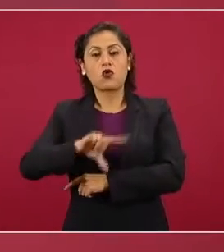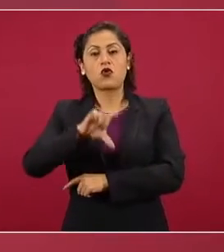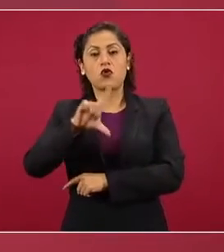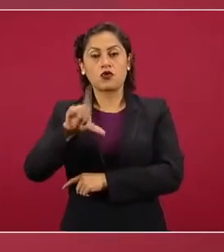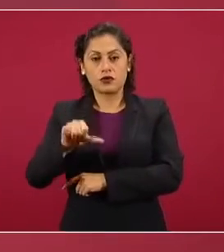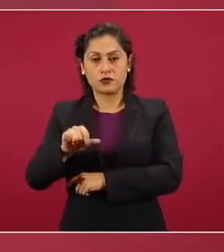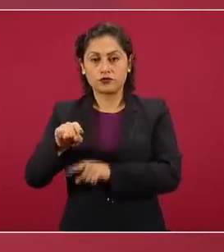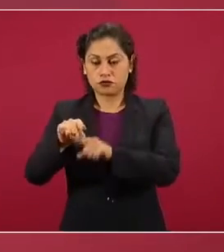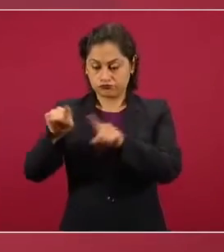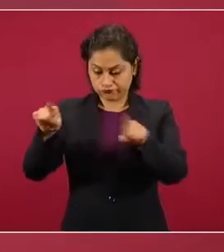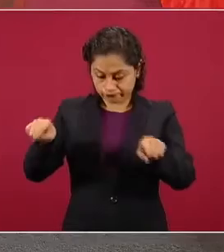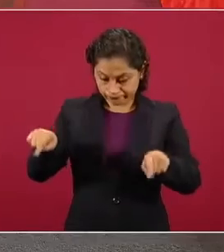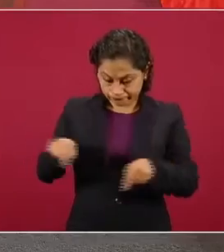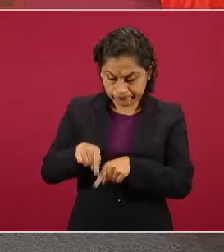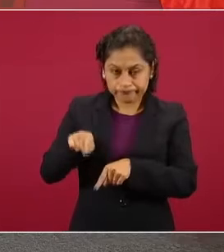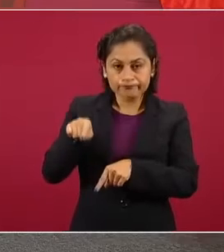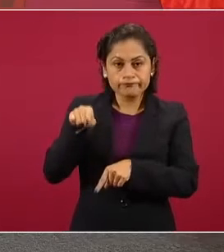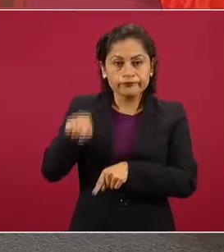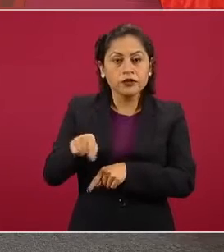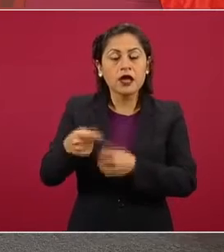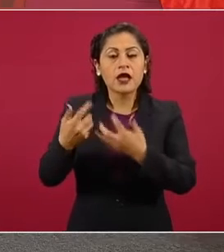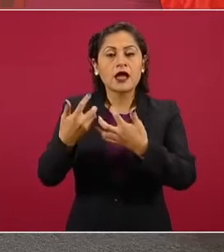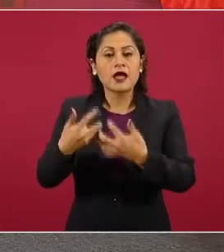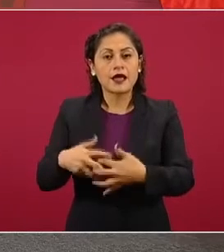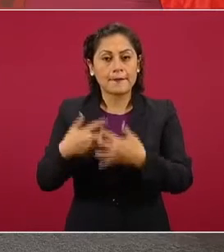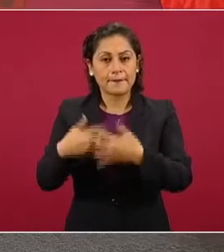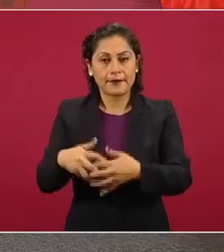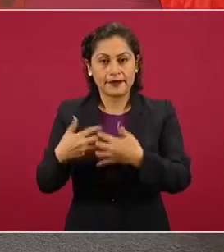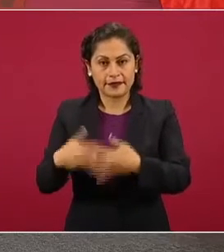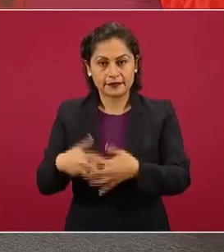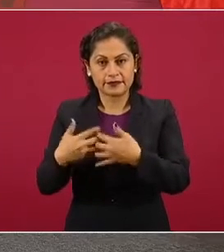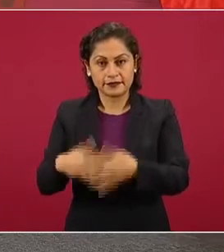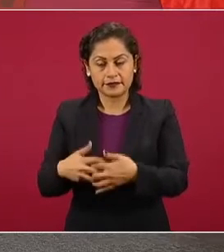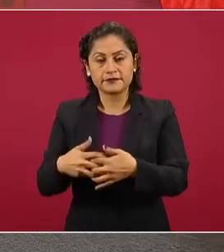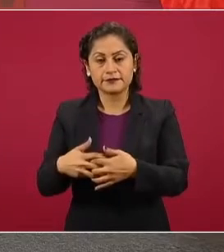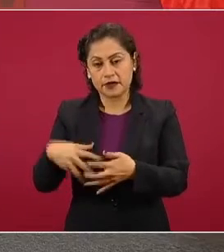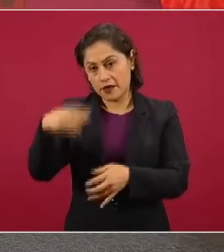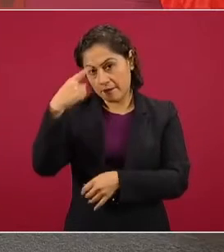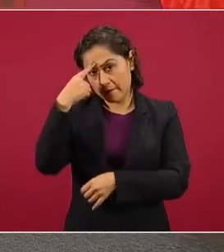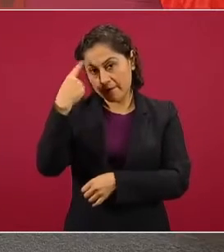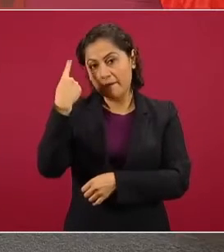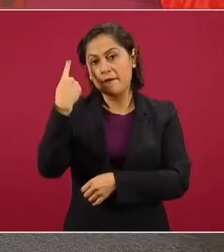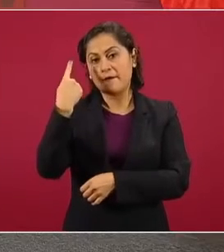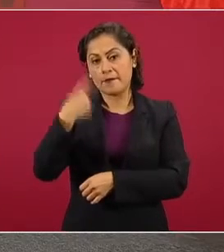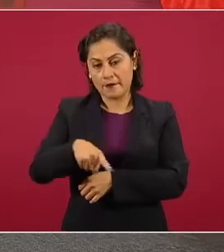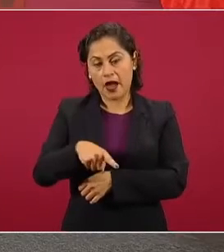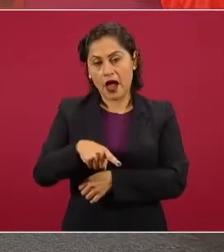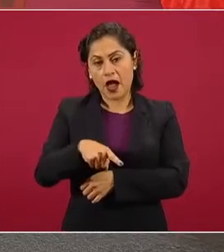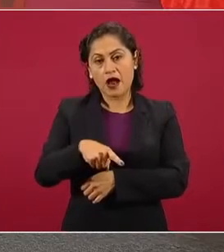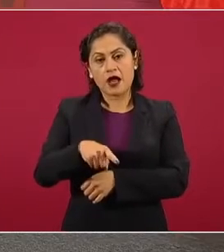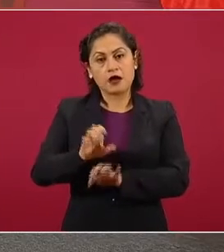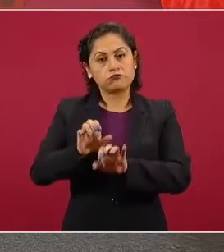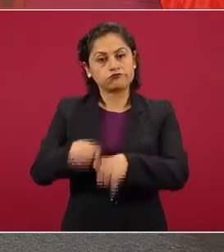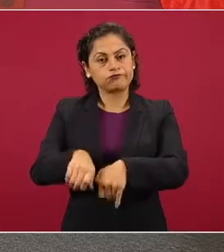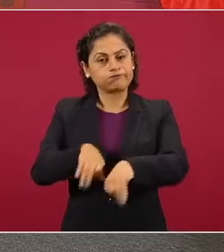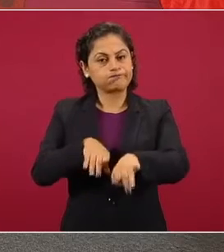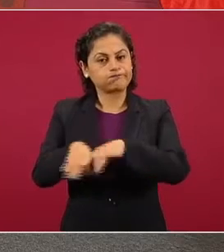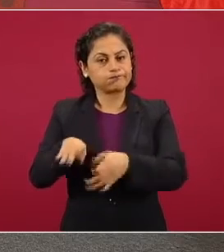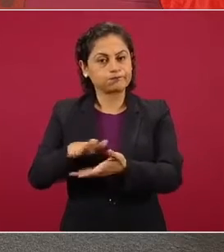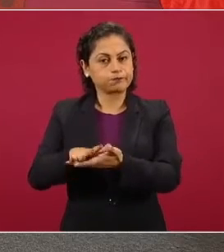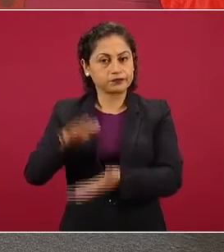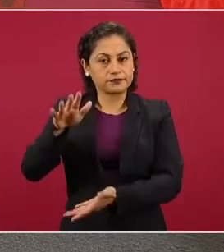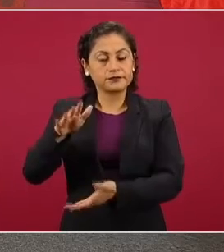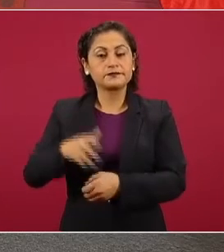áreas donde van a estar las empresas con el propósito de que haya empleos. Se